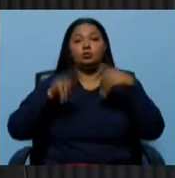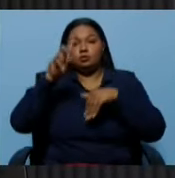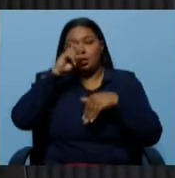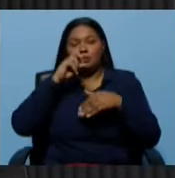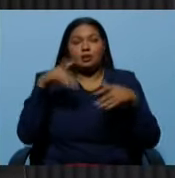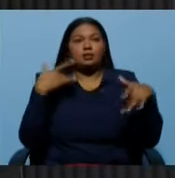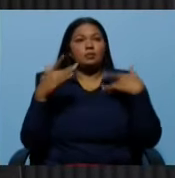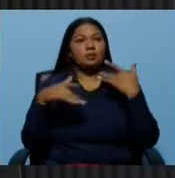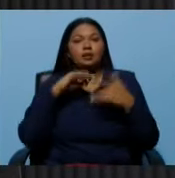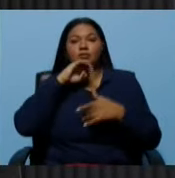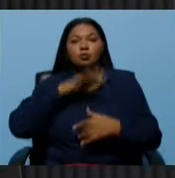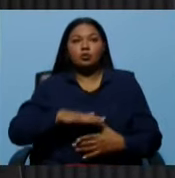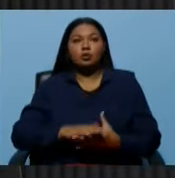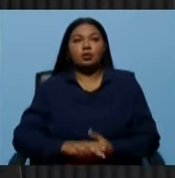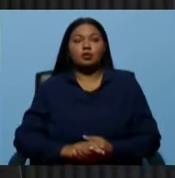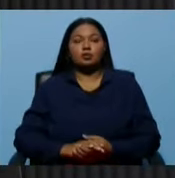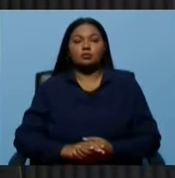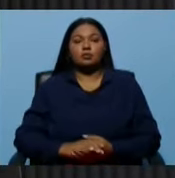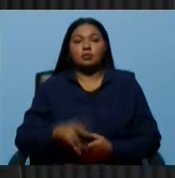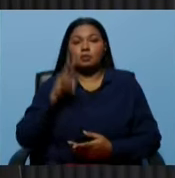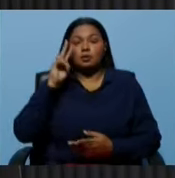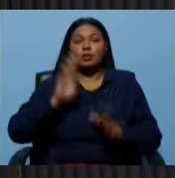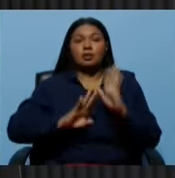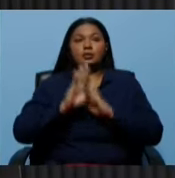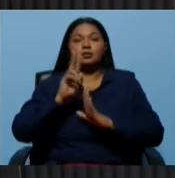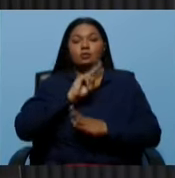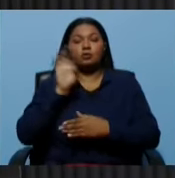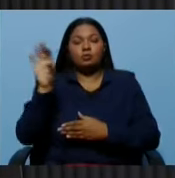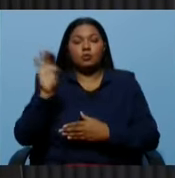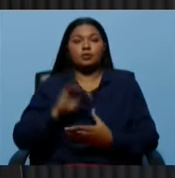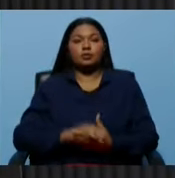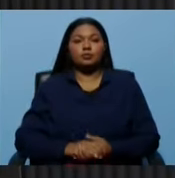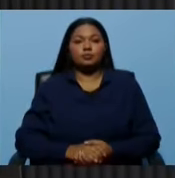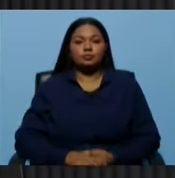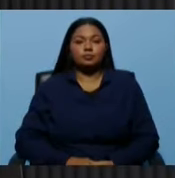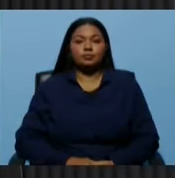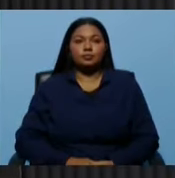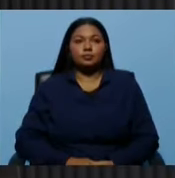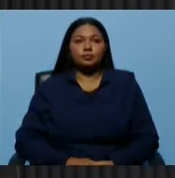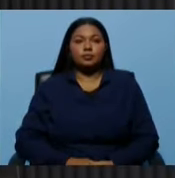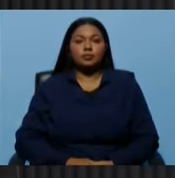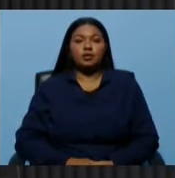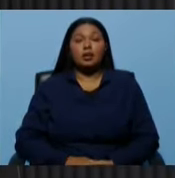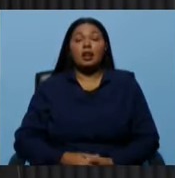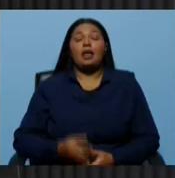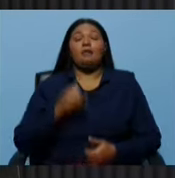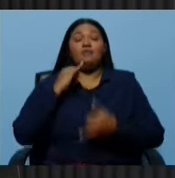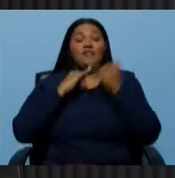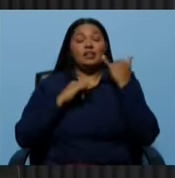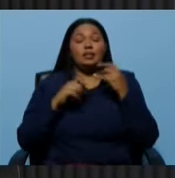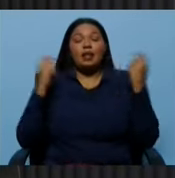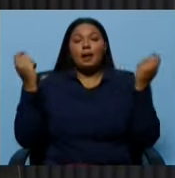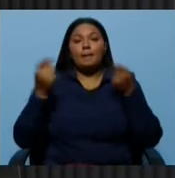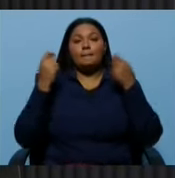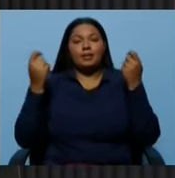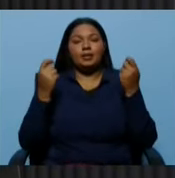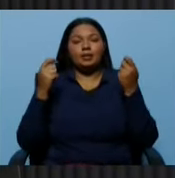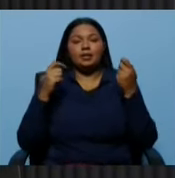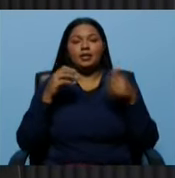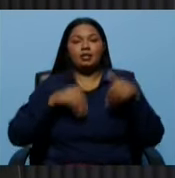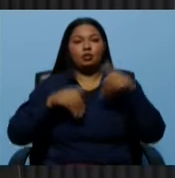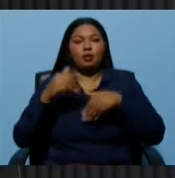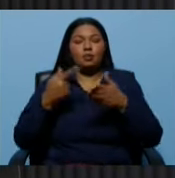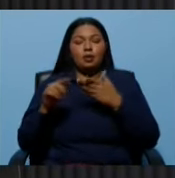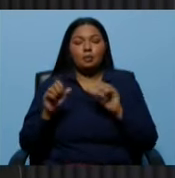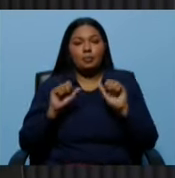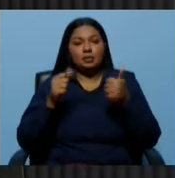evento histórico desde el punto de vista del desarrollo de nuestro país. Correspondía el cierre de la campaña electoral, pero además donde se